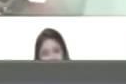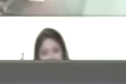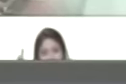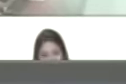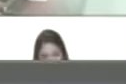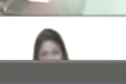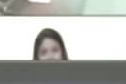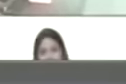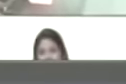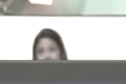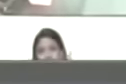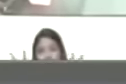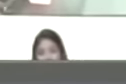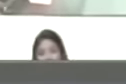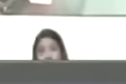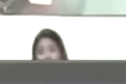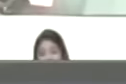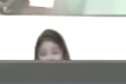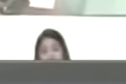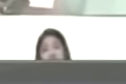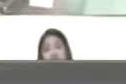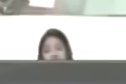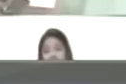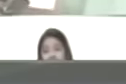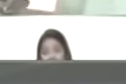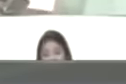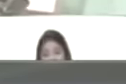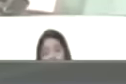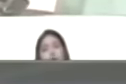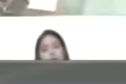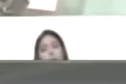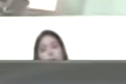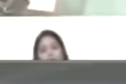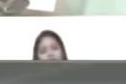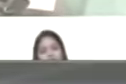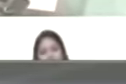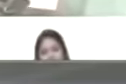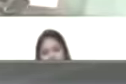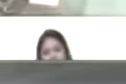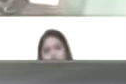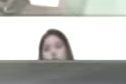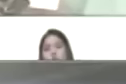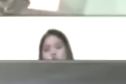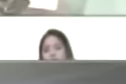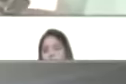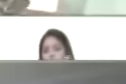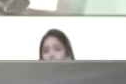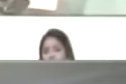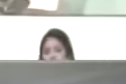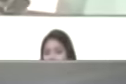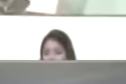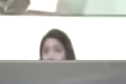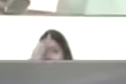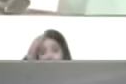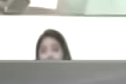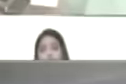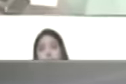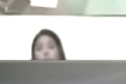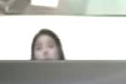la fotografía y que tengan más, que sean cónsonos con lo que manda el texto constitucional, cuando exige para el pueblo